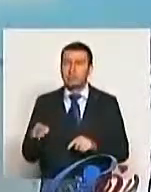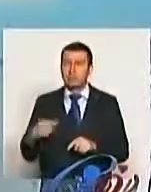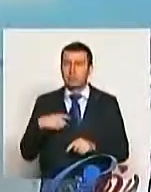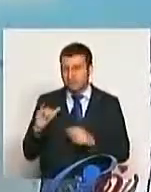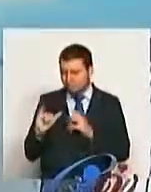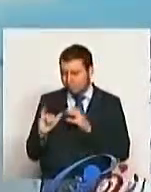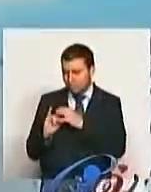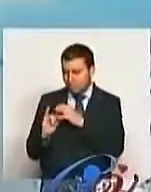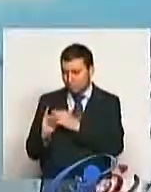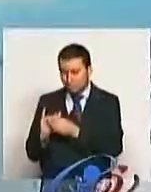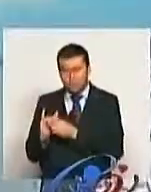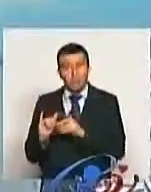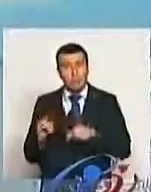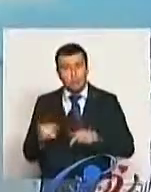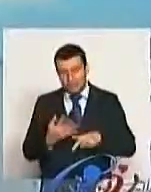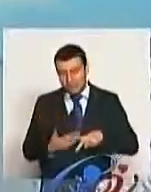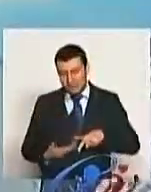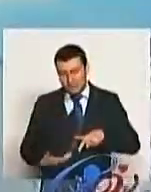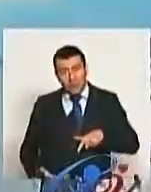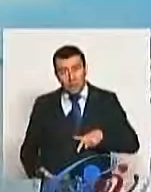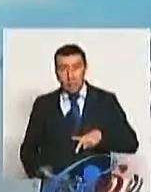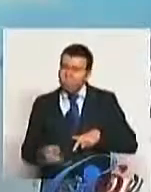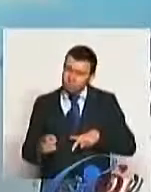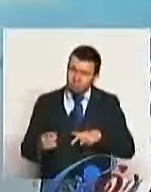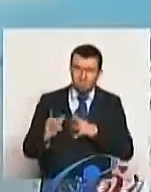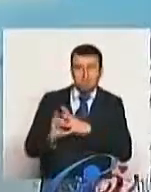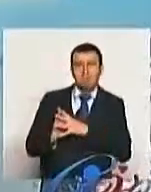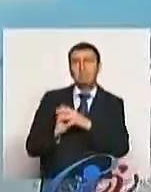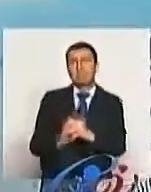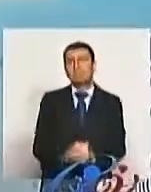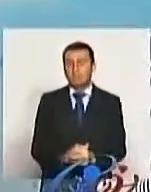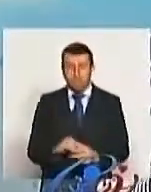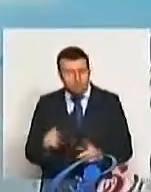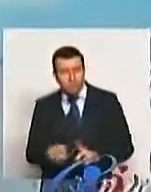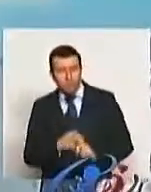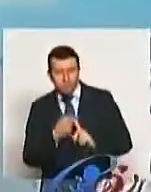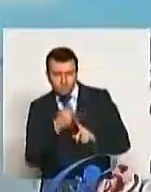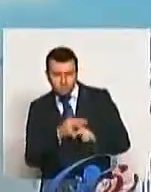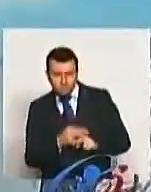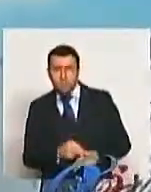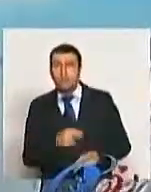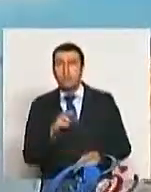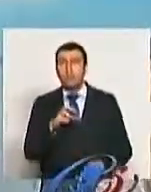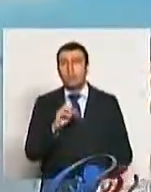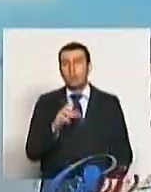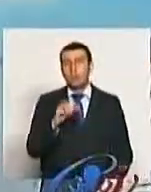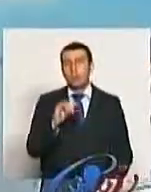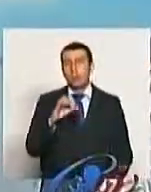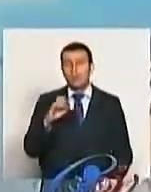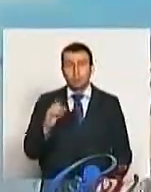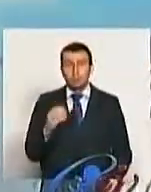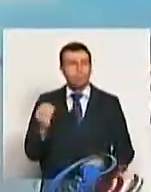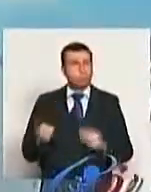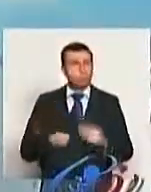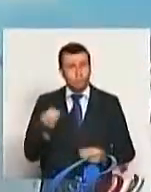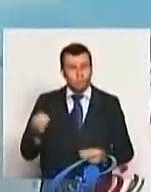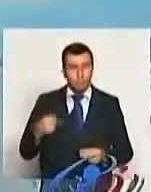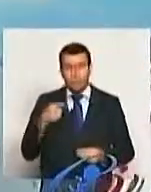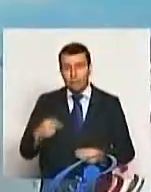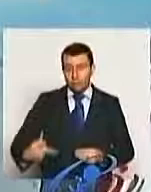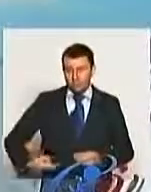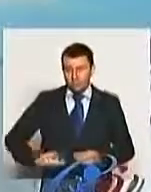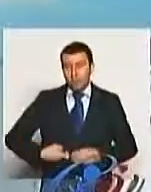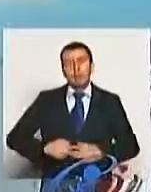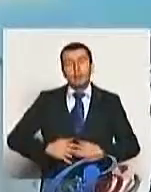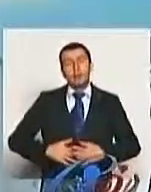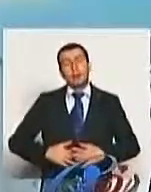unos sangrados, encontramos unas placas y un pólipo. Hemos tomado biopsia, se coloca anestesia local, el dolor, la